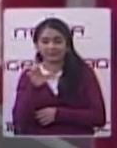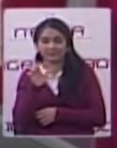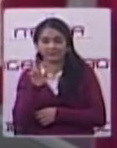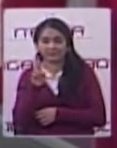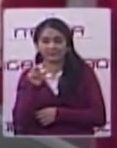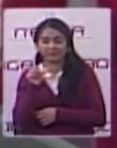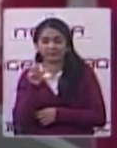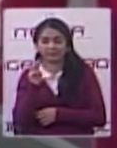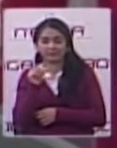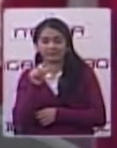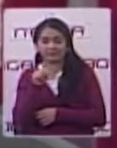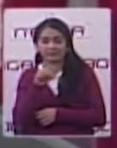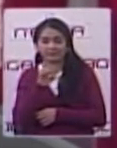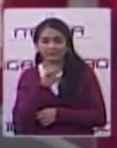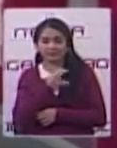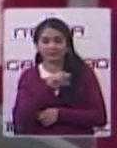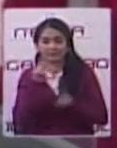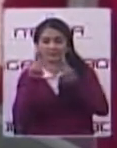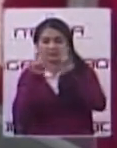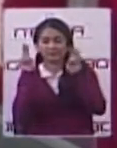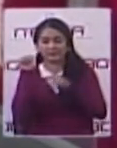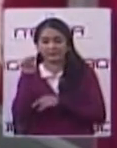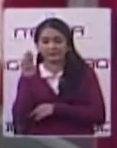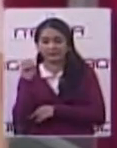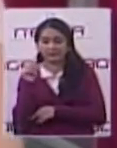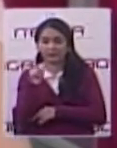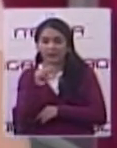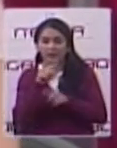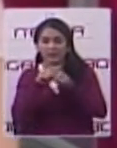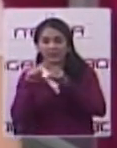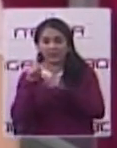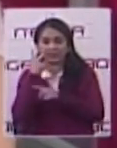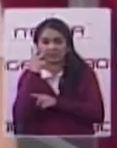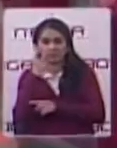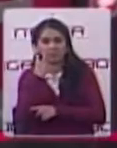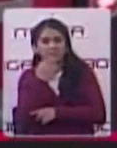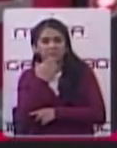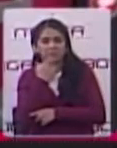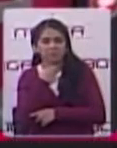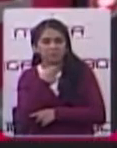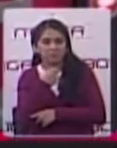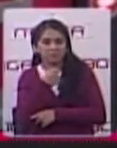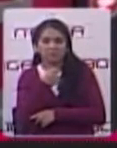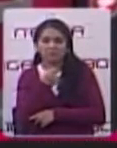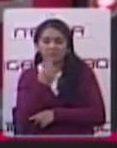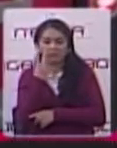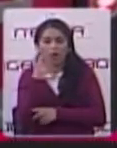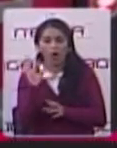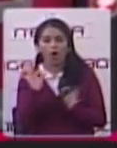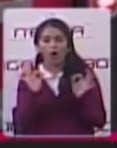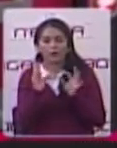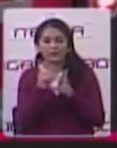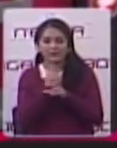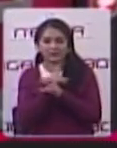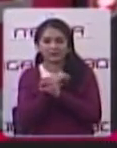sección En Boga. No solo eso, también pueden chequear cada una de las notas que salen en nuestro programa y pueden seguirnos en Twitter en @enbogaec.